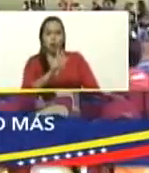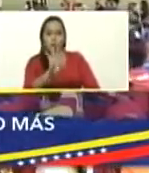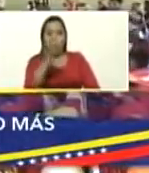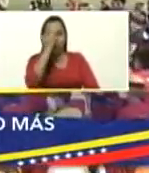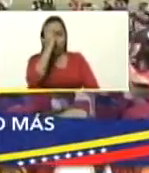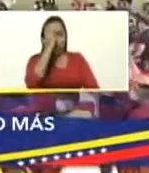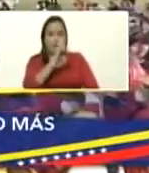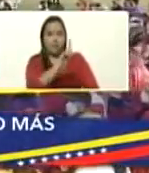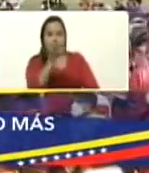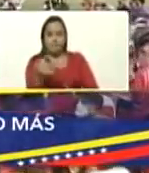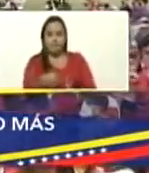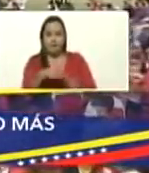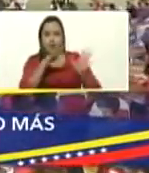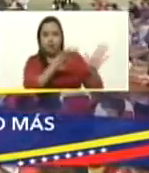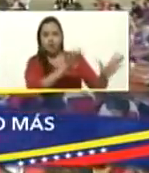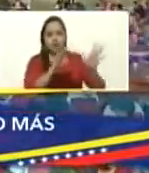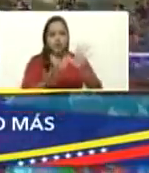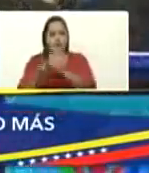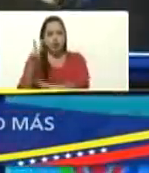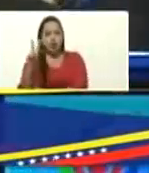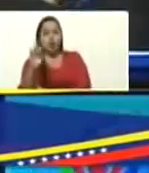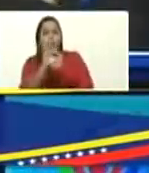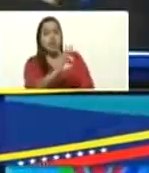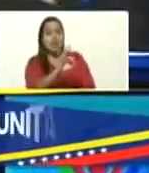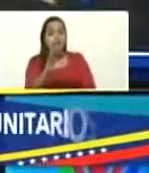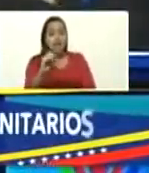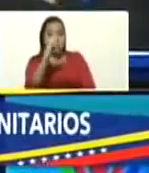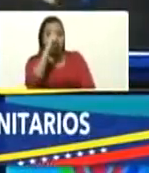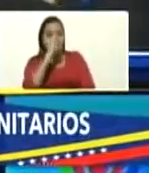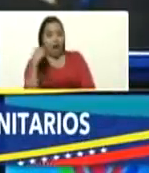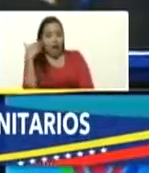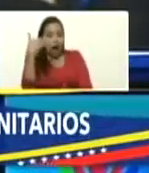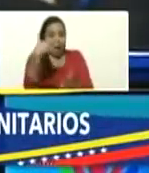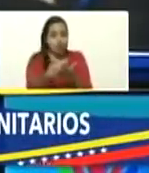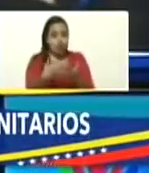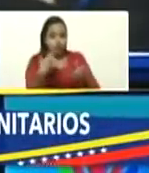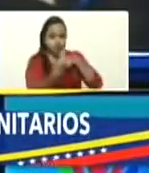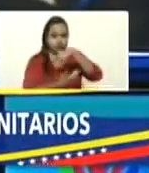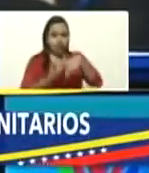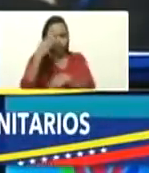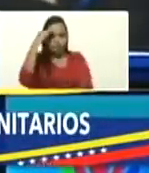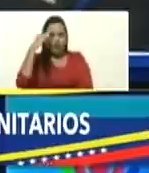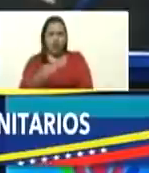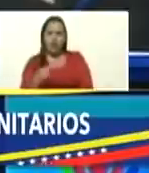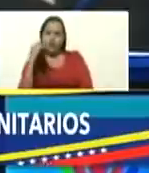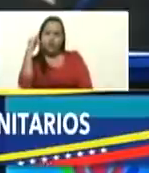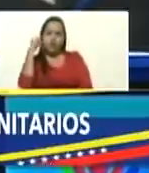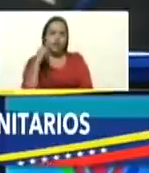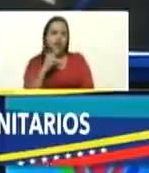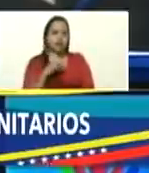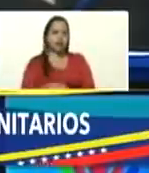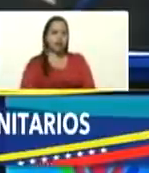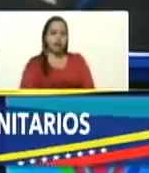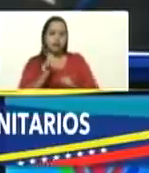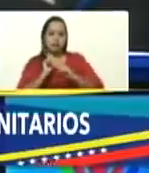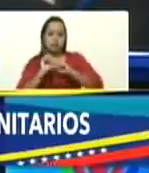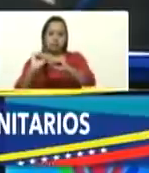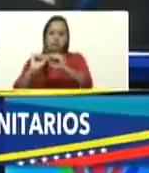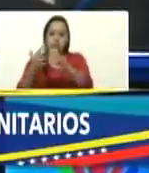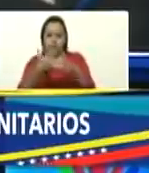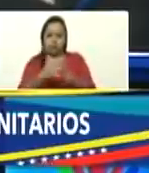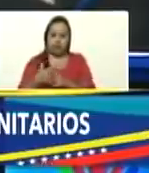de febrero de 1992, 30 años. De la rebelión militar bolivariana contra el